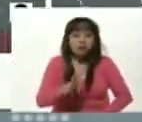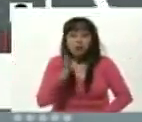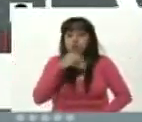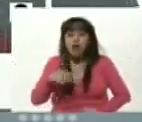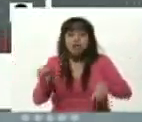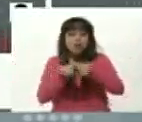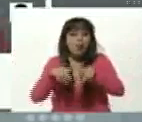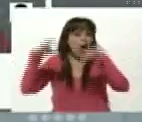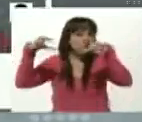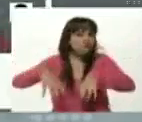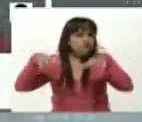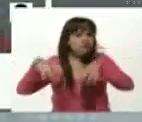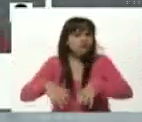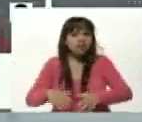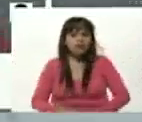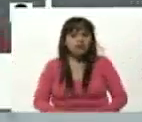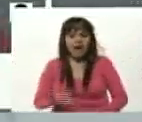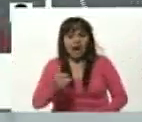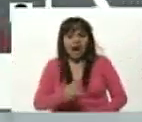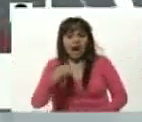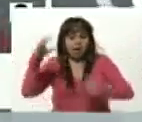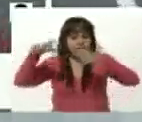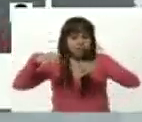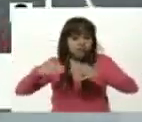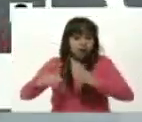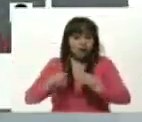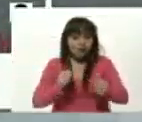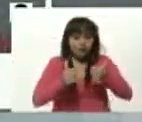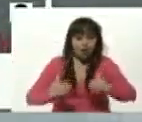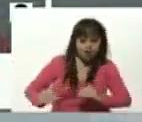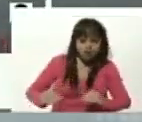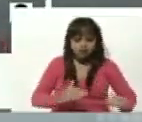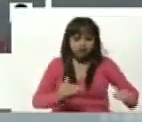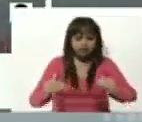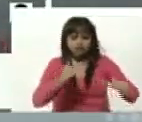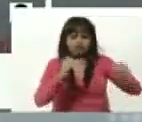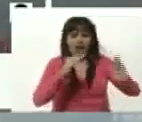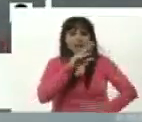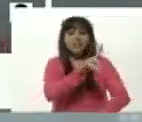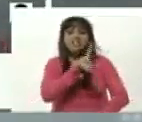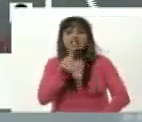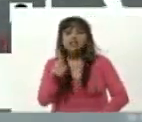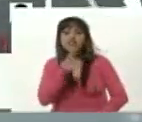hubo ampliaciones en 21 sectores.